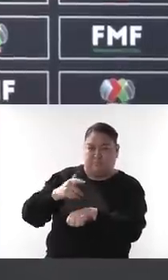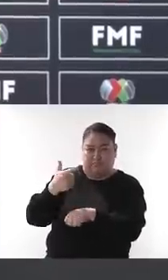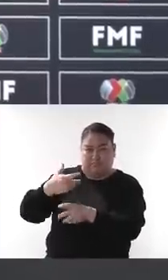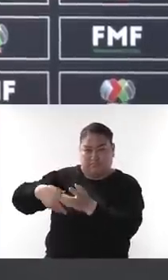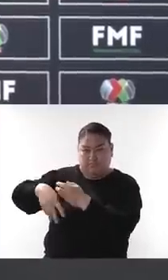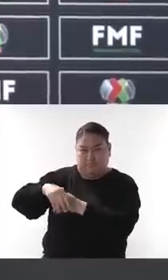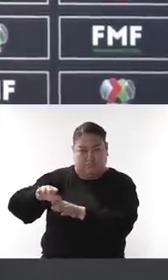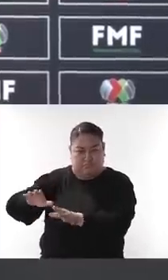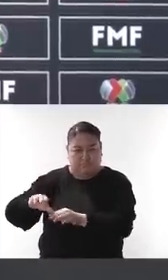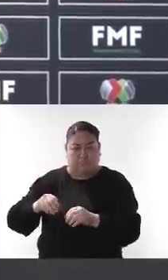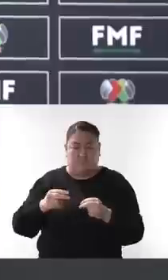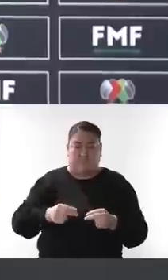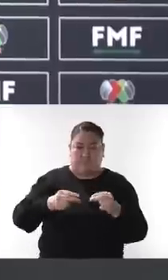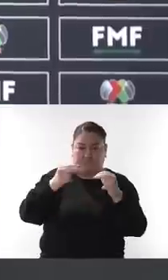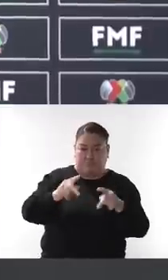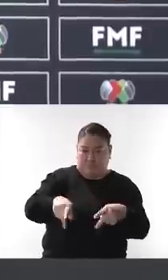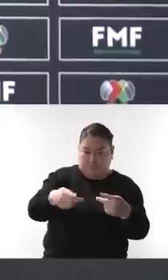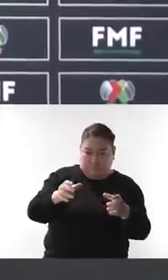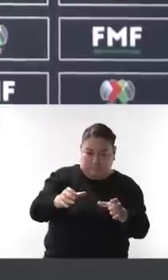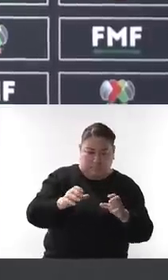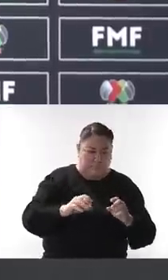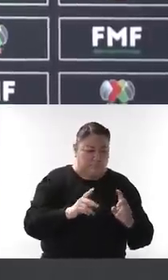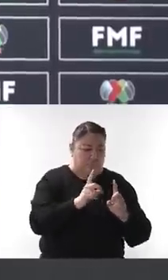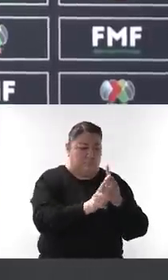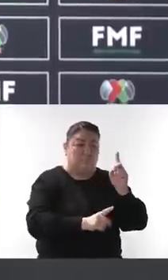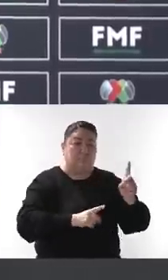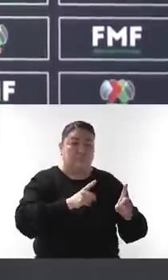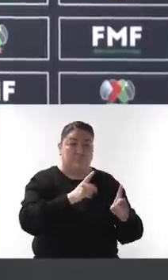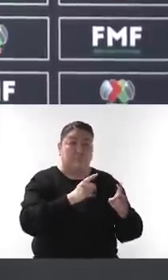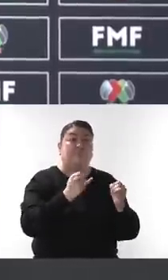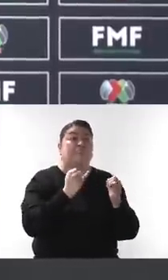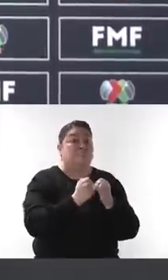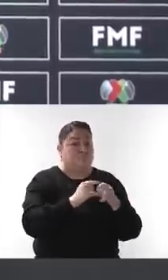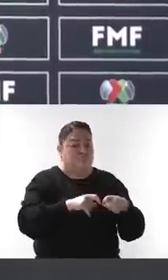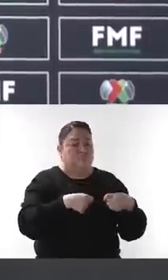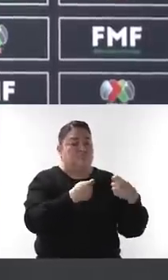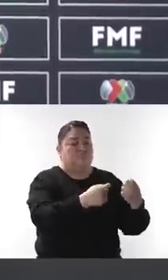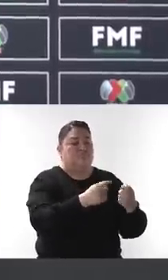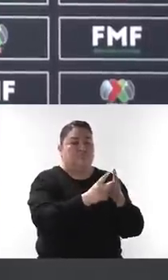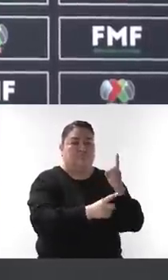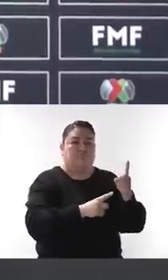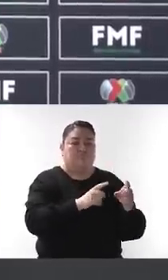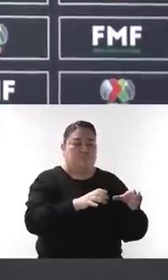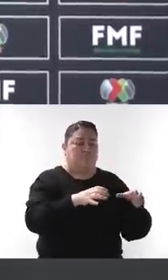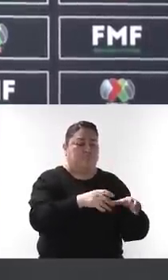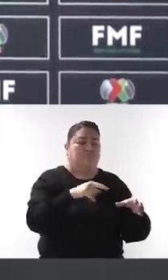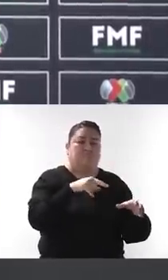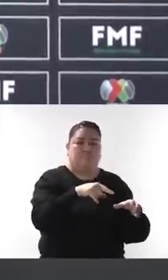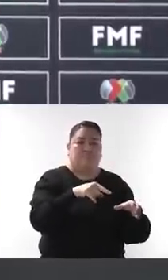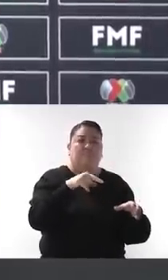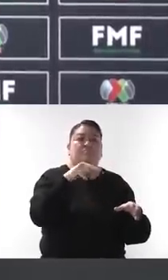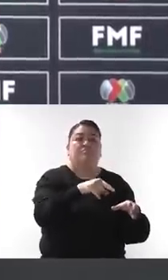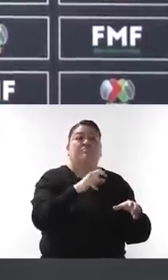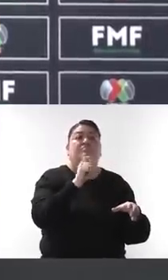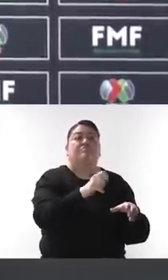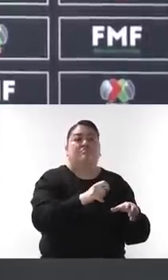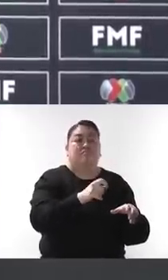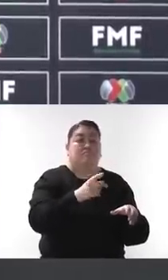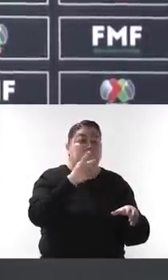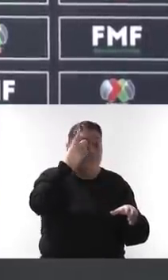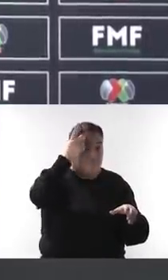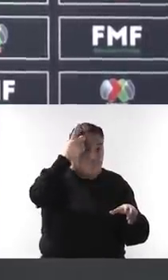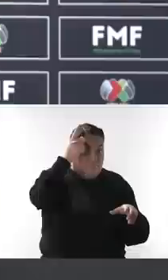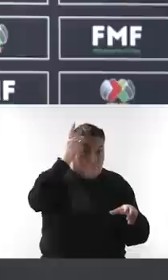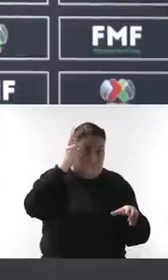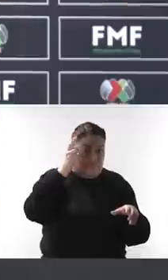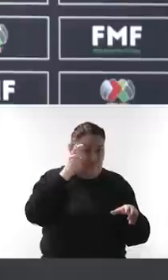delega en los temas comerciales, la parte deportiva se delega ahí. En el sentido que se invite a un grupo de dueños